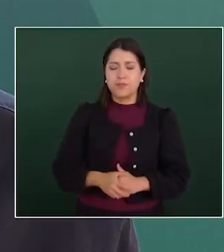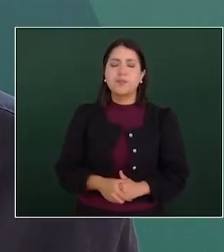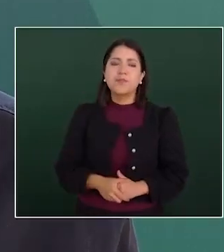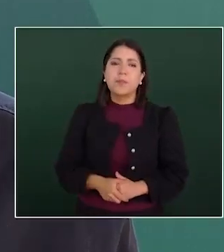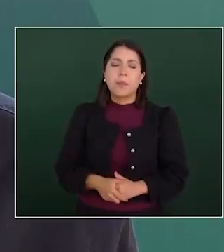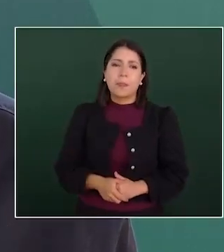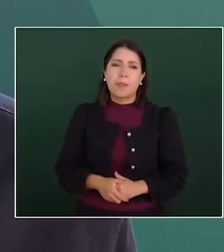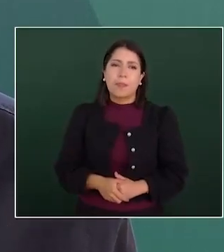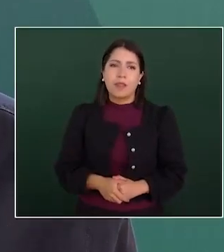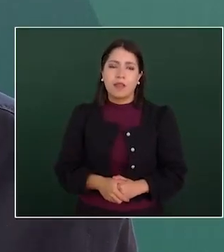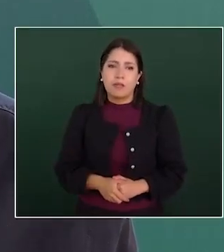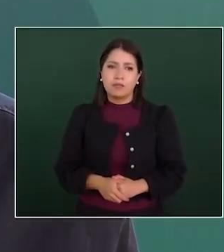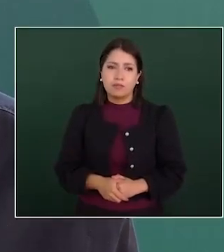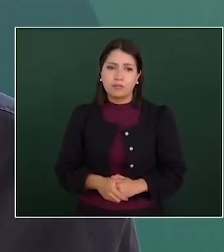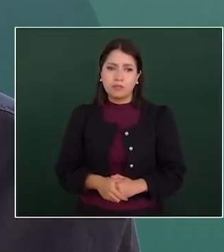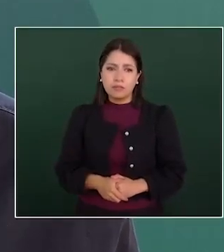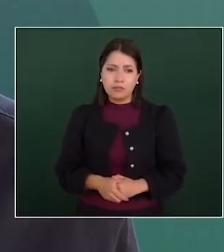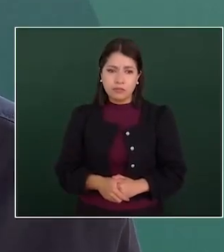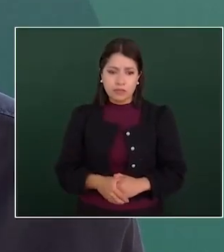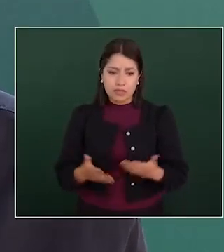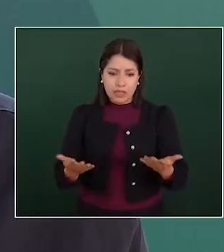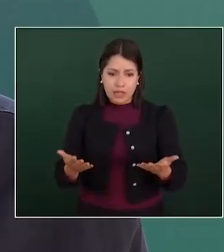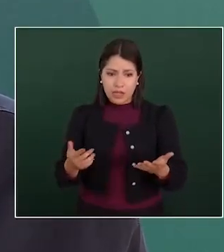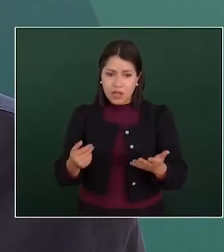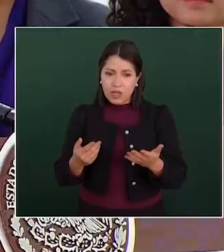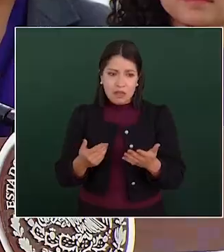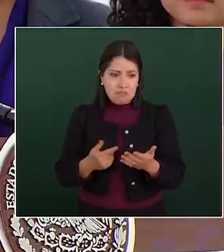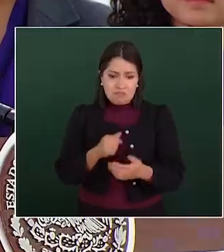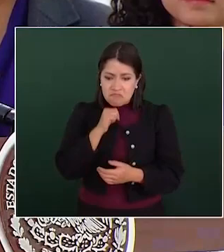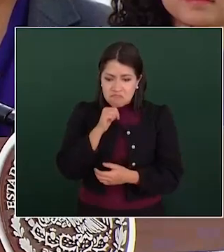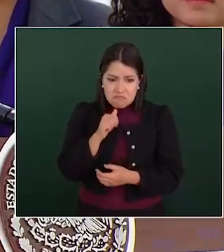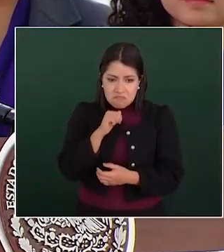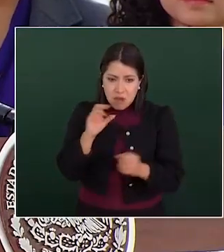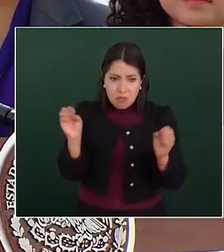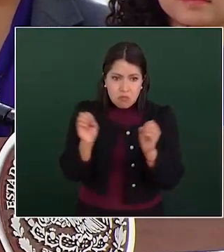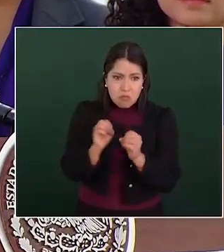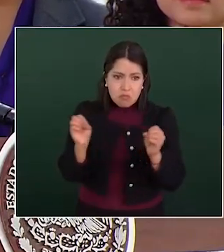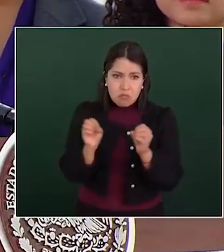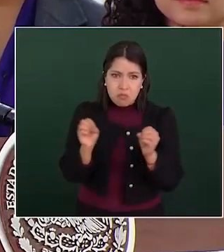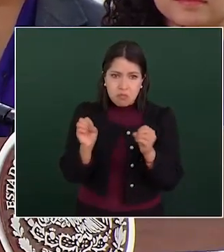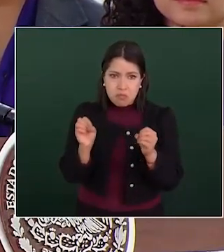no había en la caja nada, solo deudas.